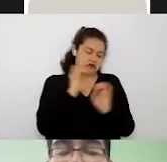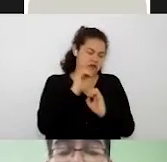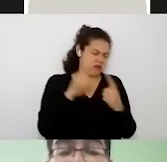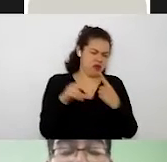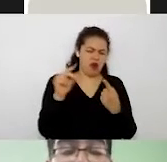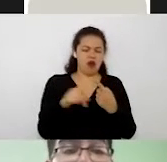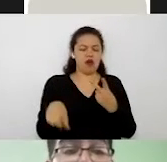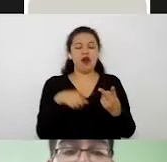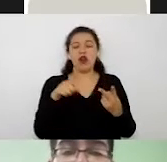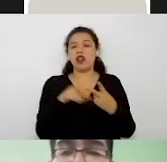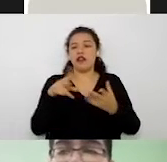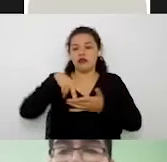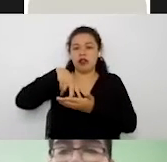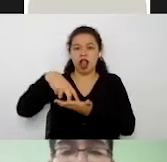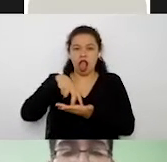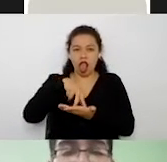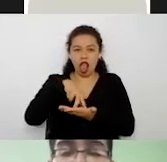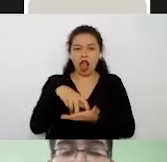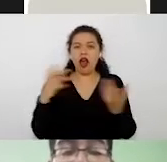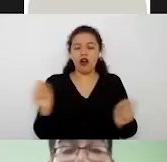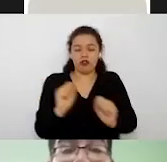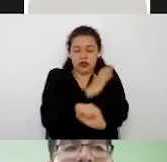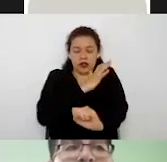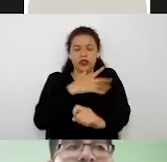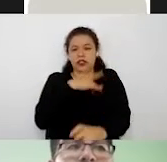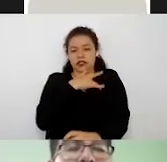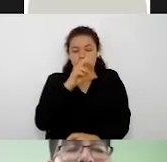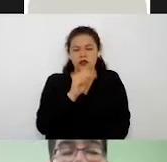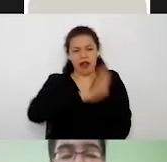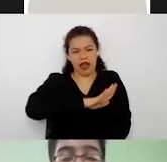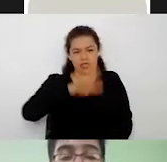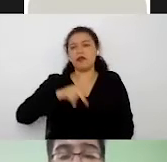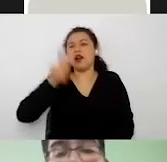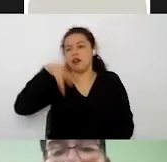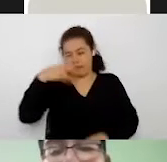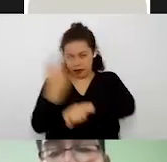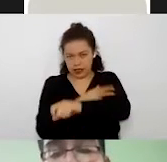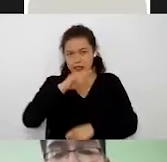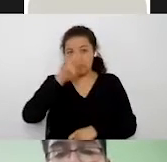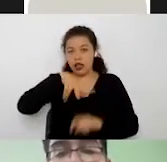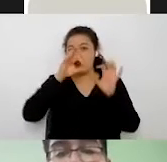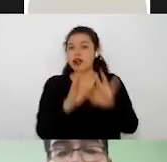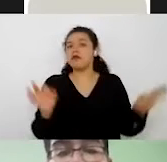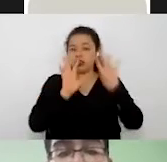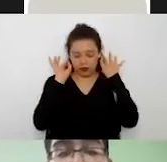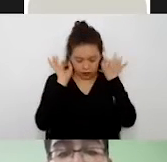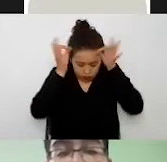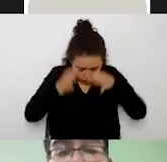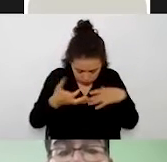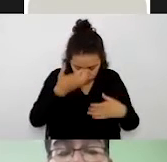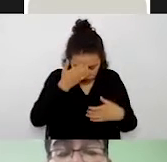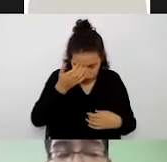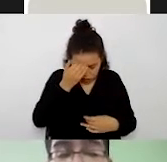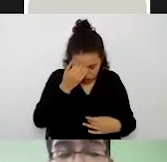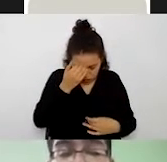que nos tiemblen las piernas o adrenalina, pero sí pasa y lo importante es conocernos y